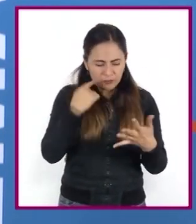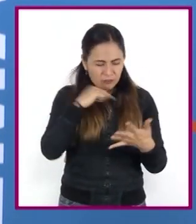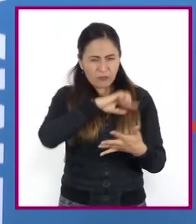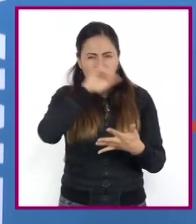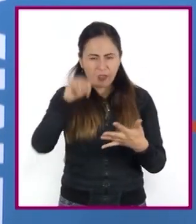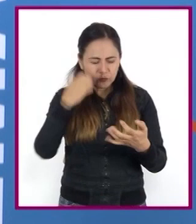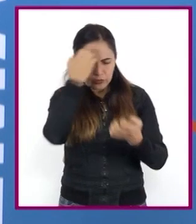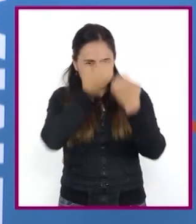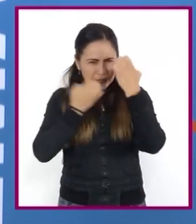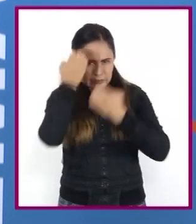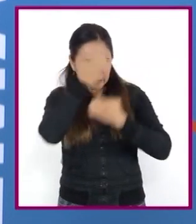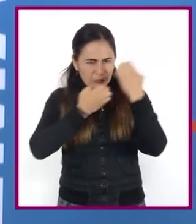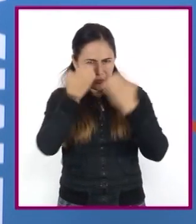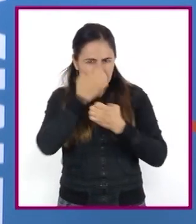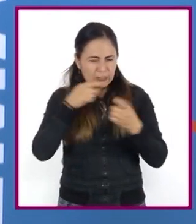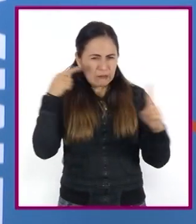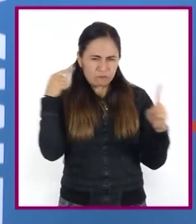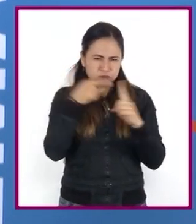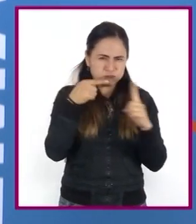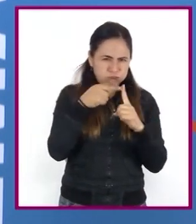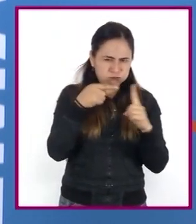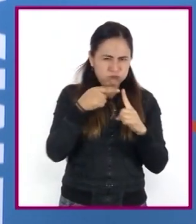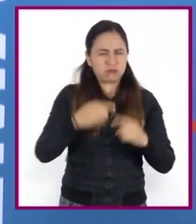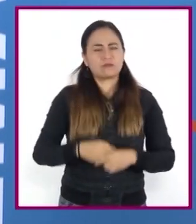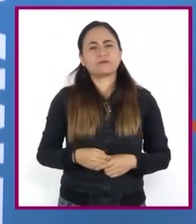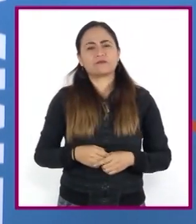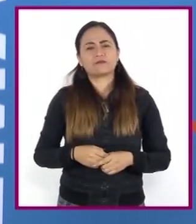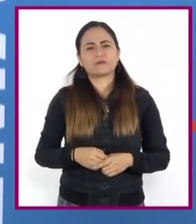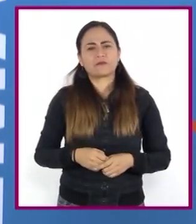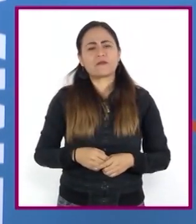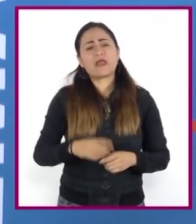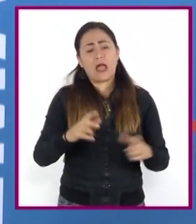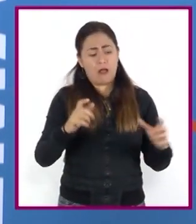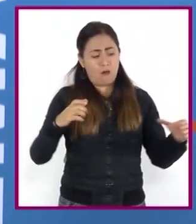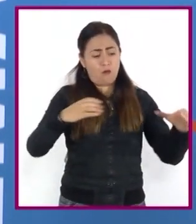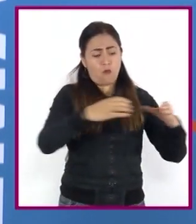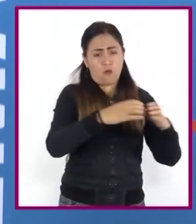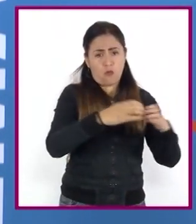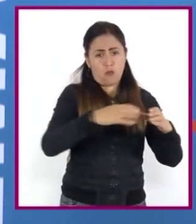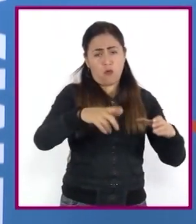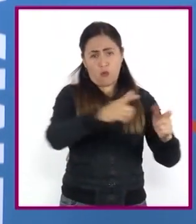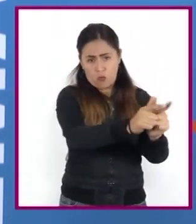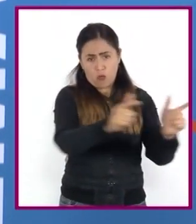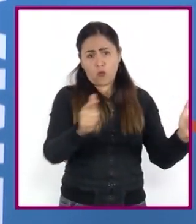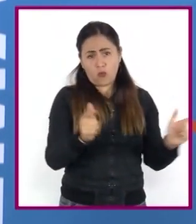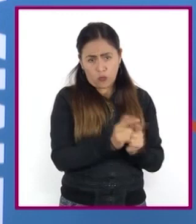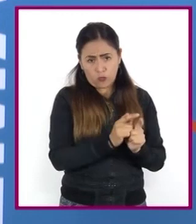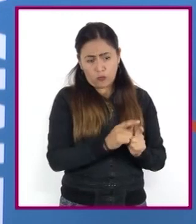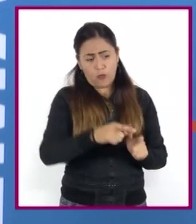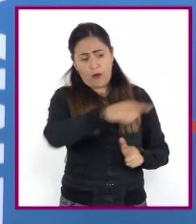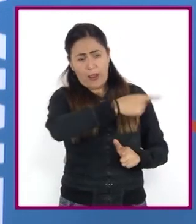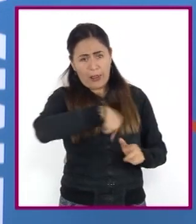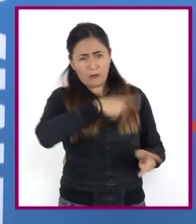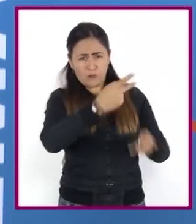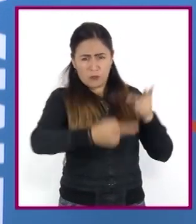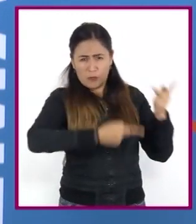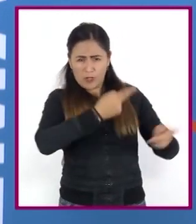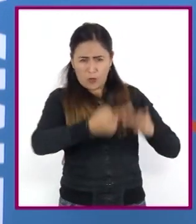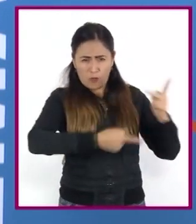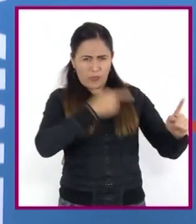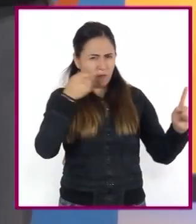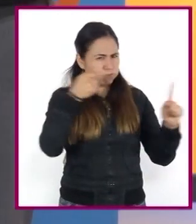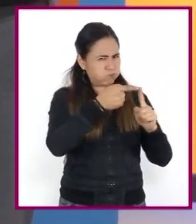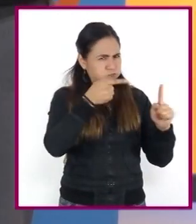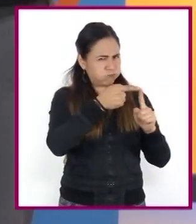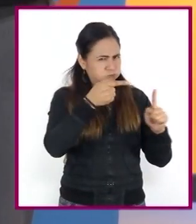es diseñada con un propósito y en función de una cierta población o muestra, se plantean preguntas específicas y